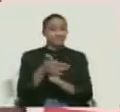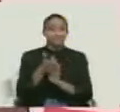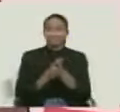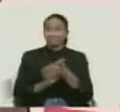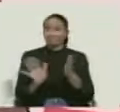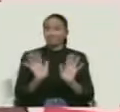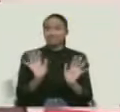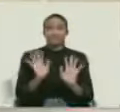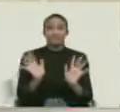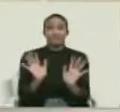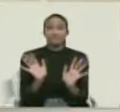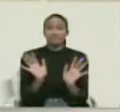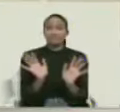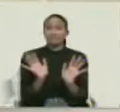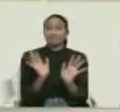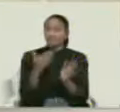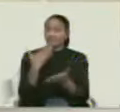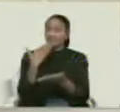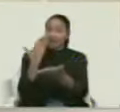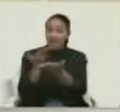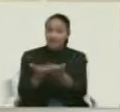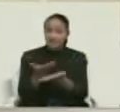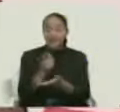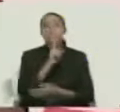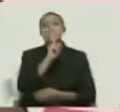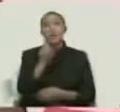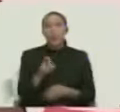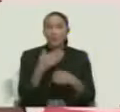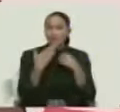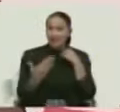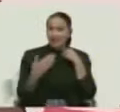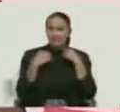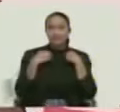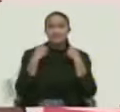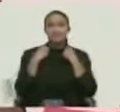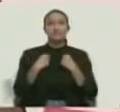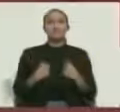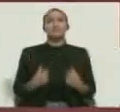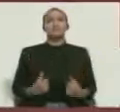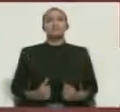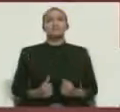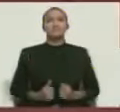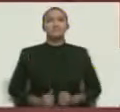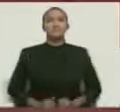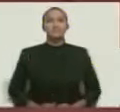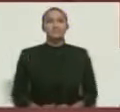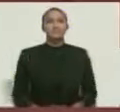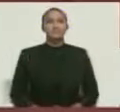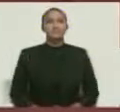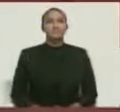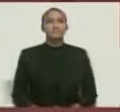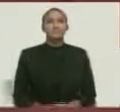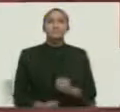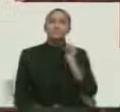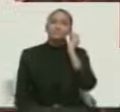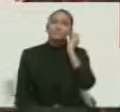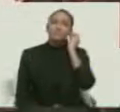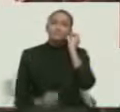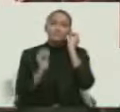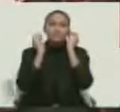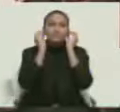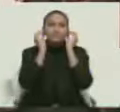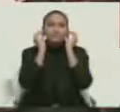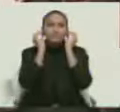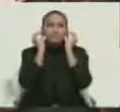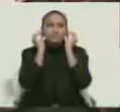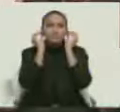Todo tiene su final, Jessica. Gracias. Muchas gracias. Muchas gracias a los hermanos y hermanas que están allá en